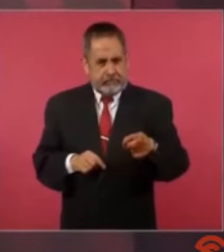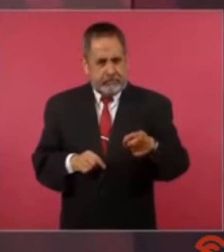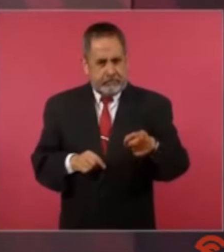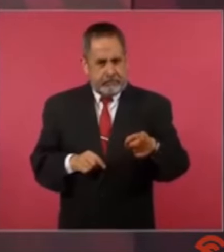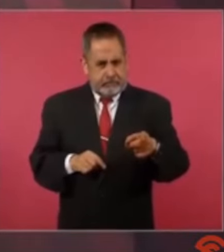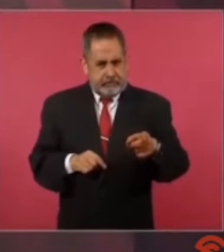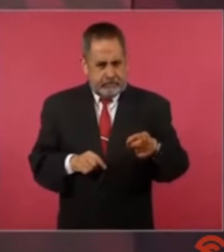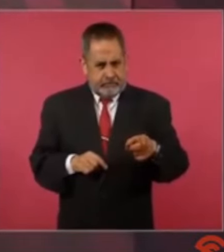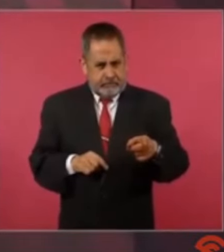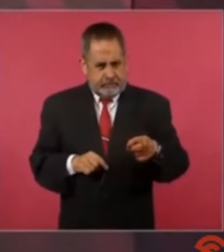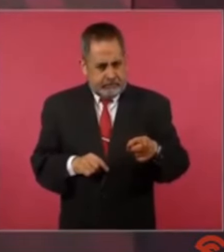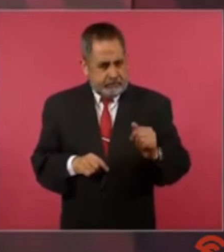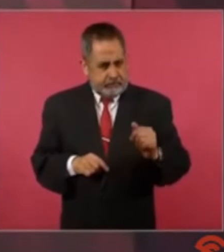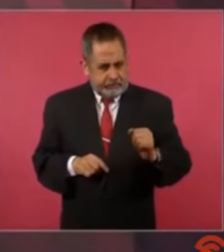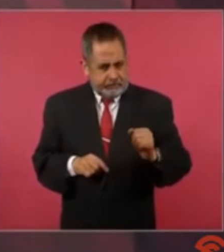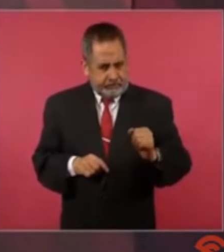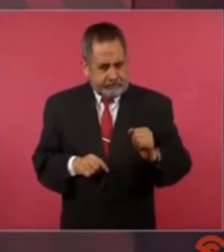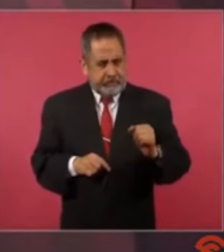de